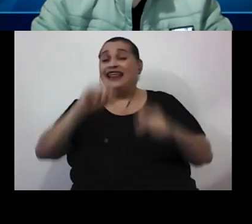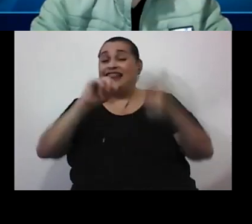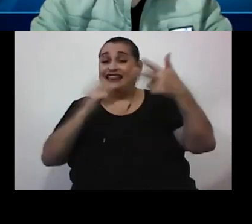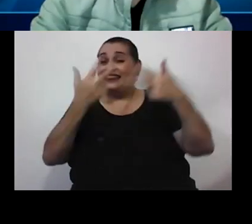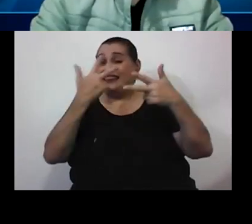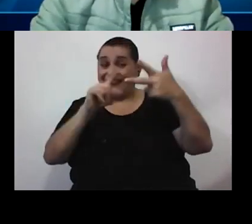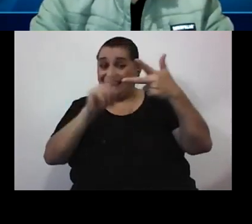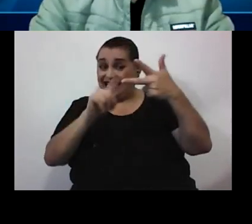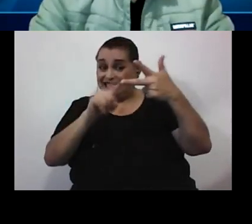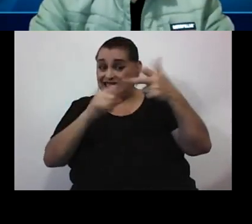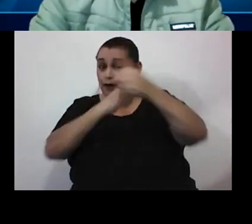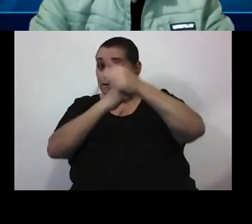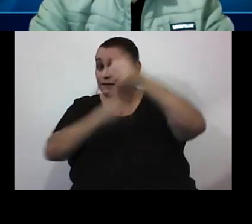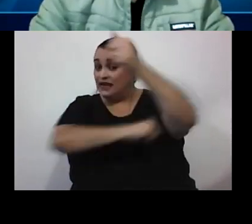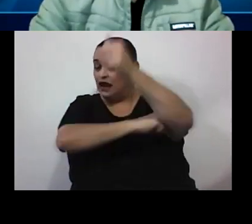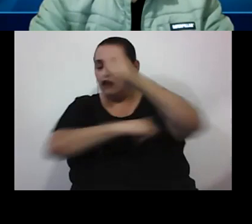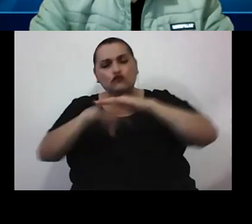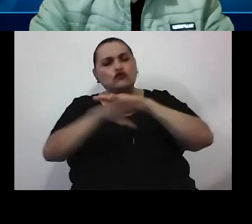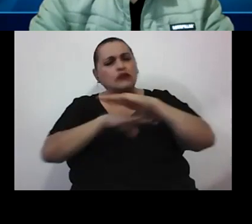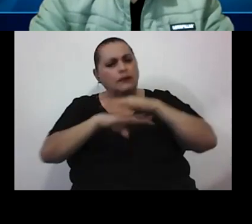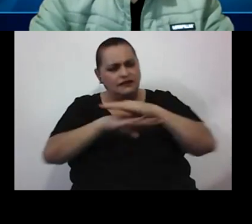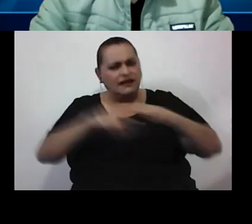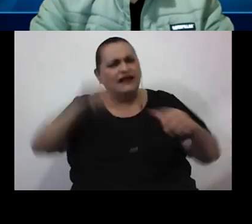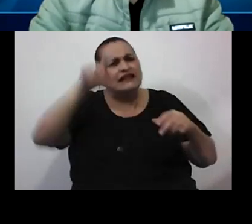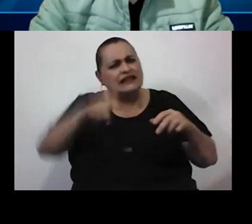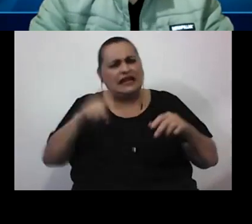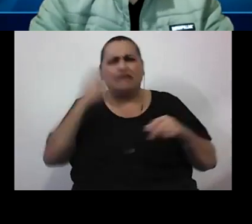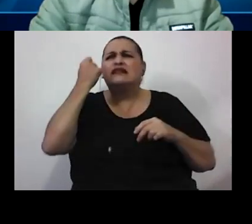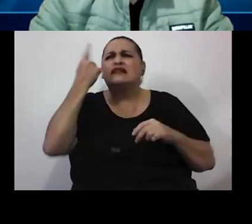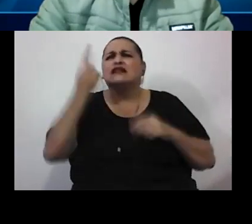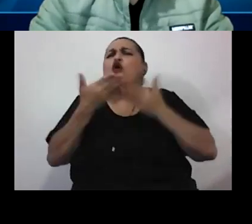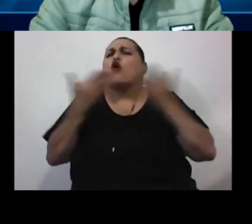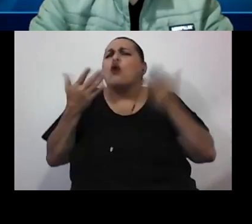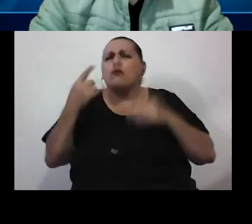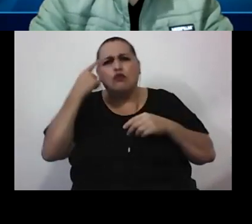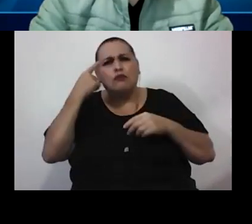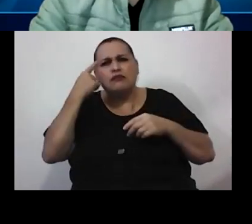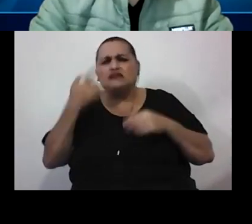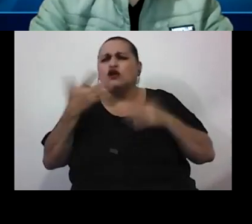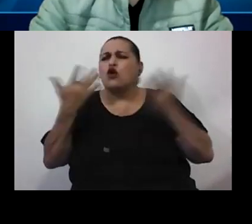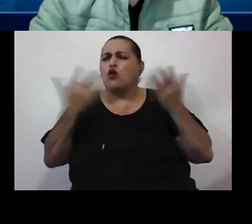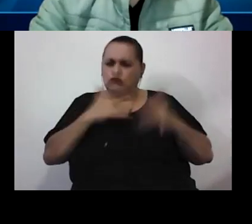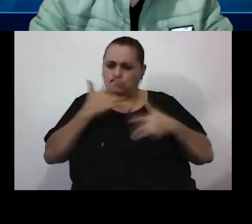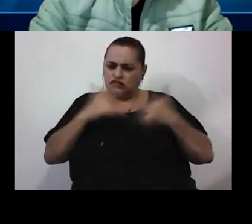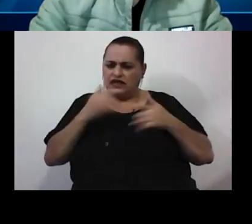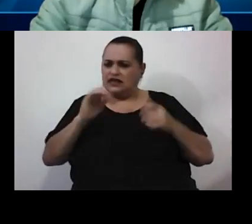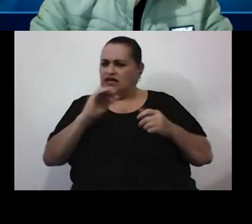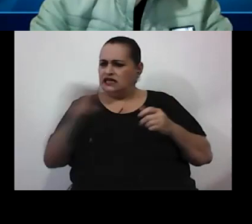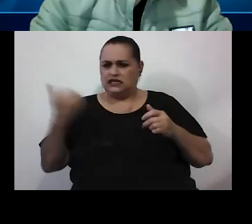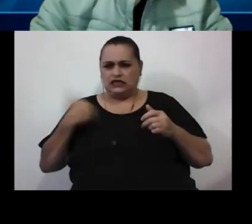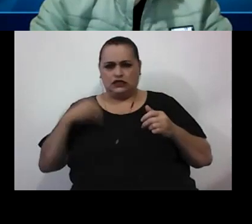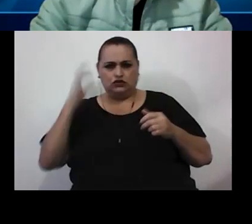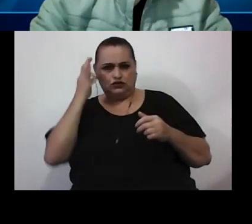fundamental también. Hay que entender cómo piensan y cómo sienten las niñas y los niños. Esto